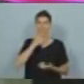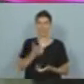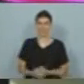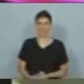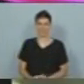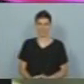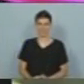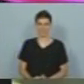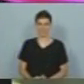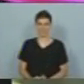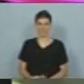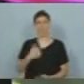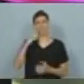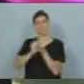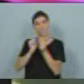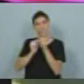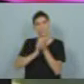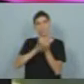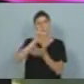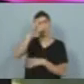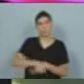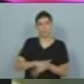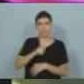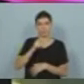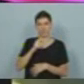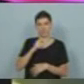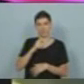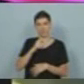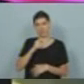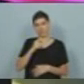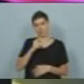Vamos a contar la historia de un señor de